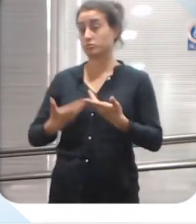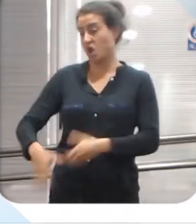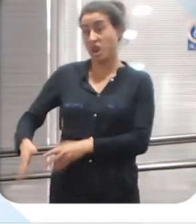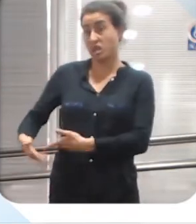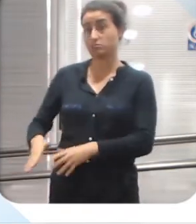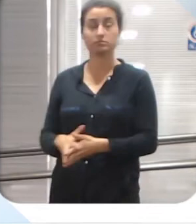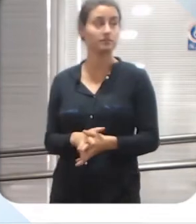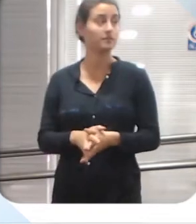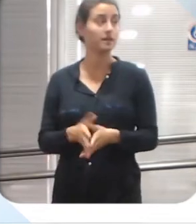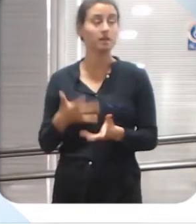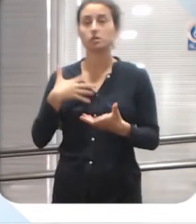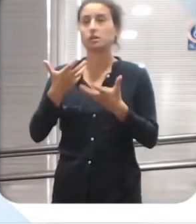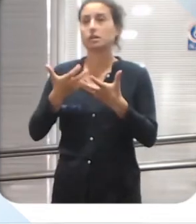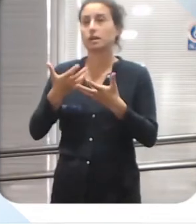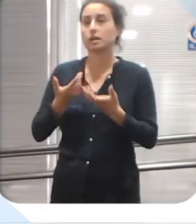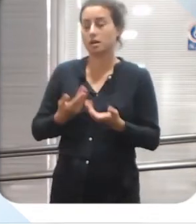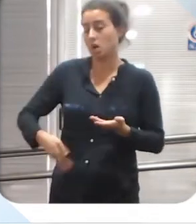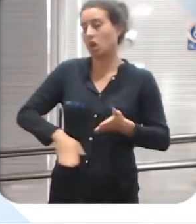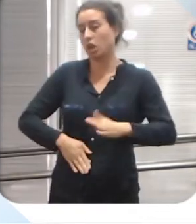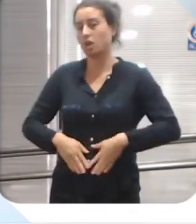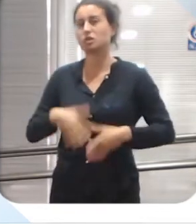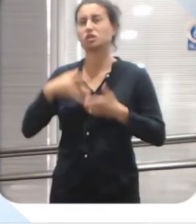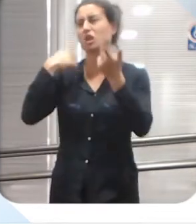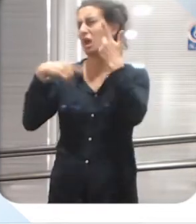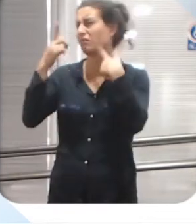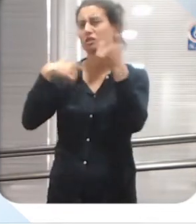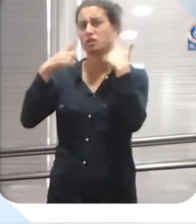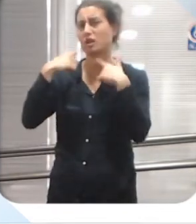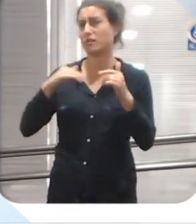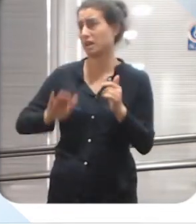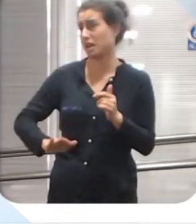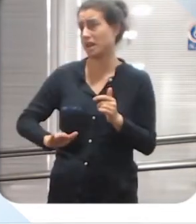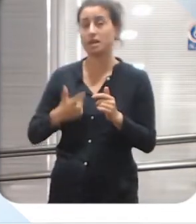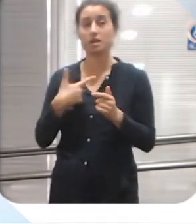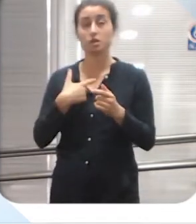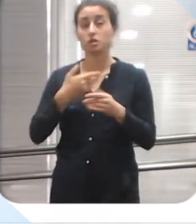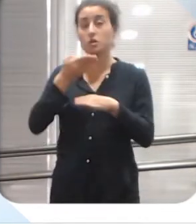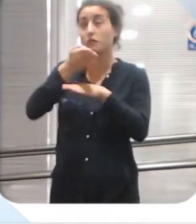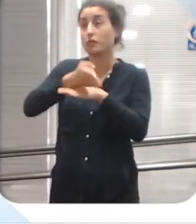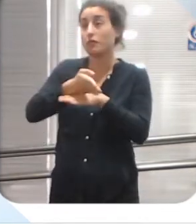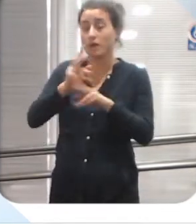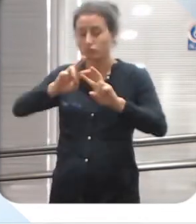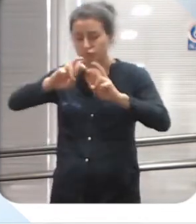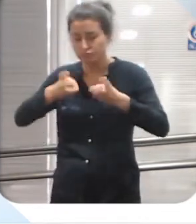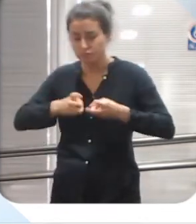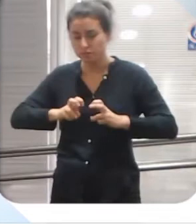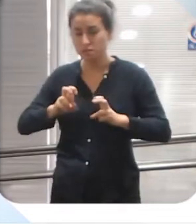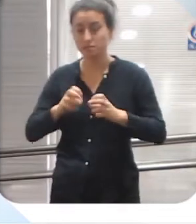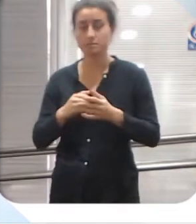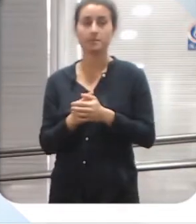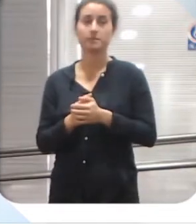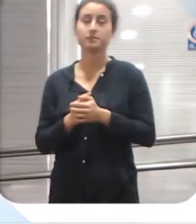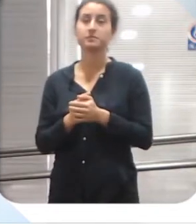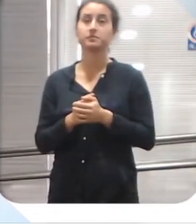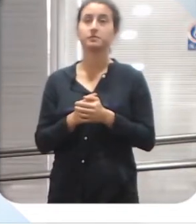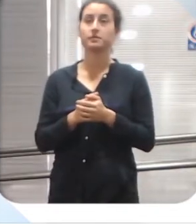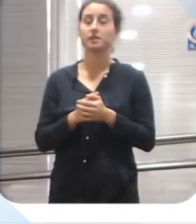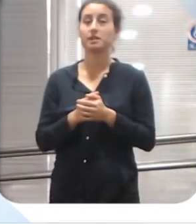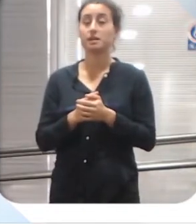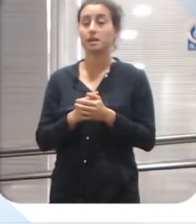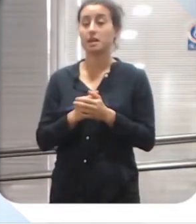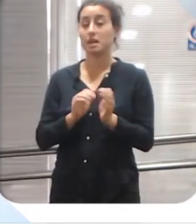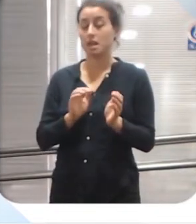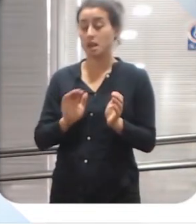vez que se intentaba, la niña lloraba, y cuando yo la fui a revisar, la